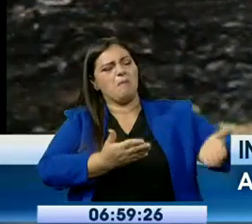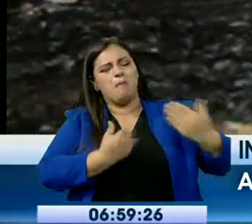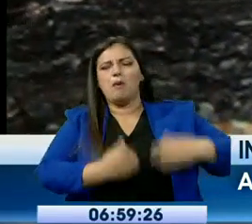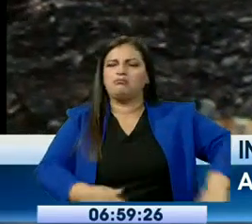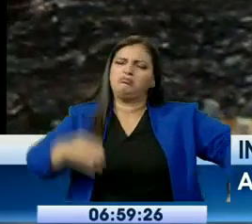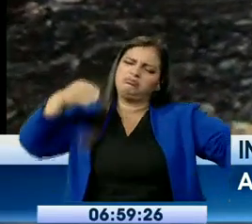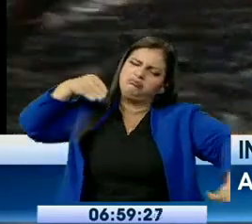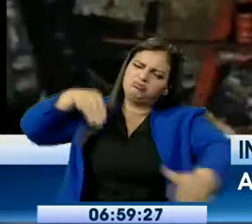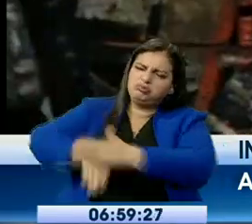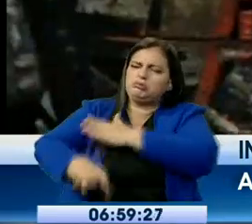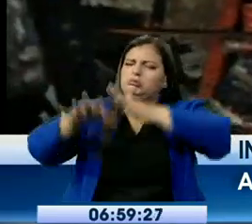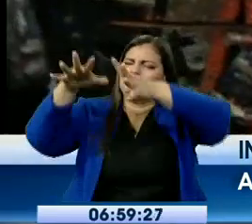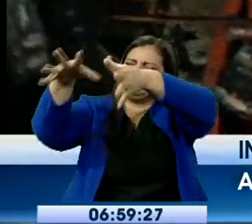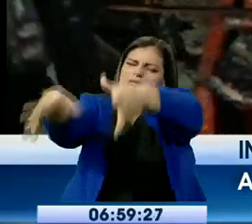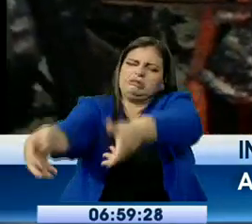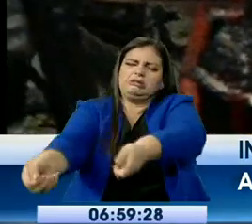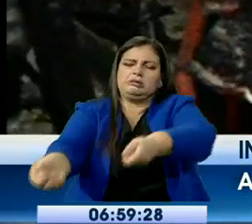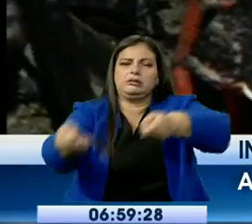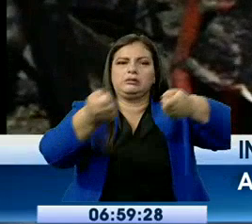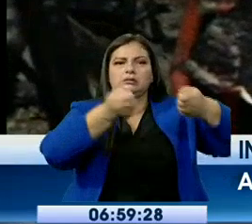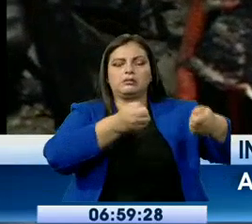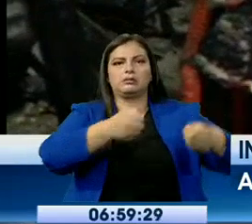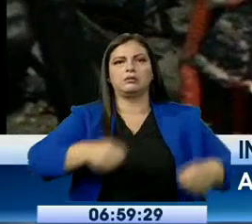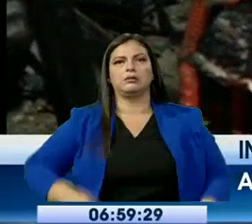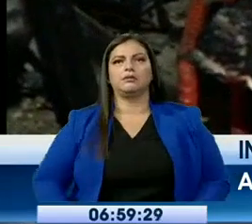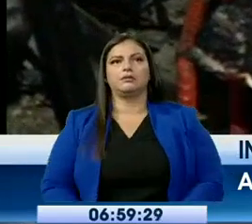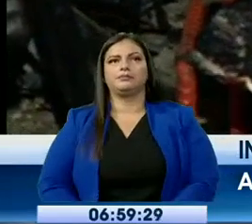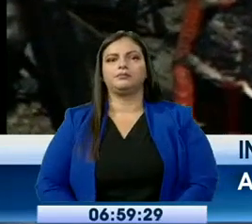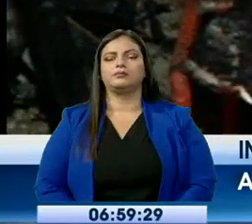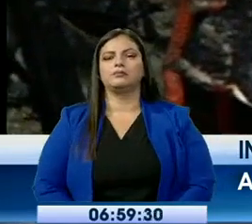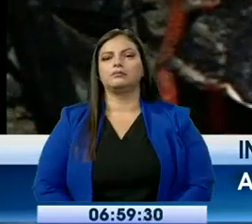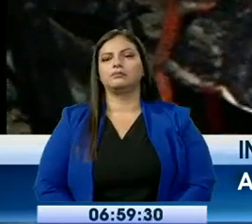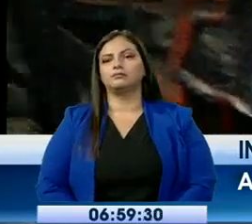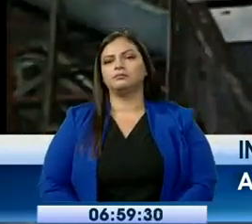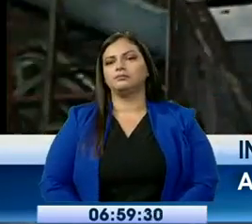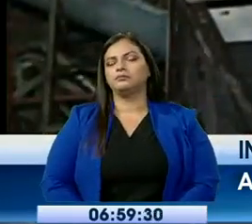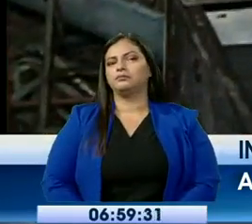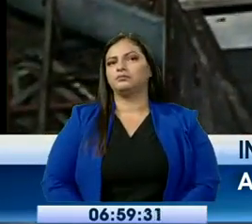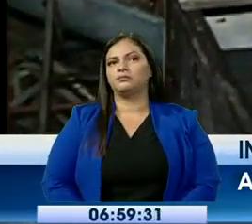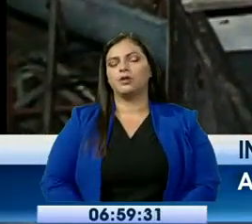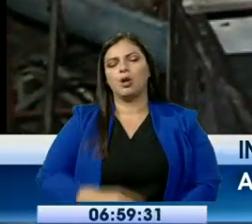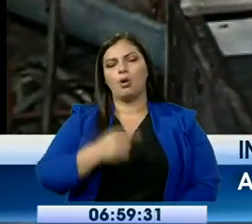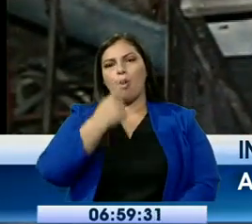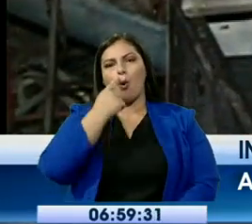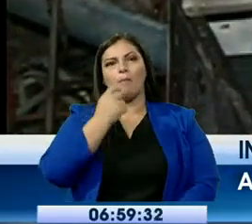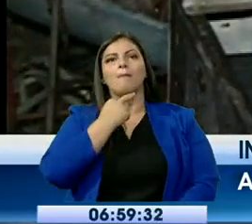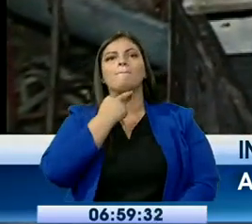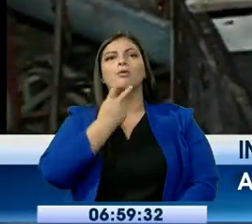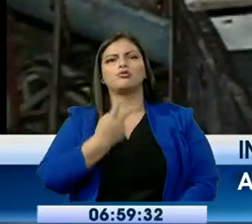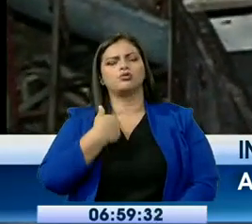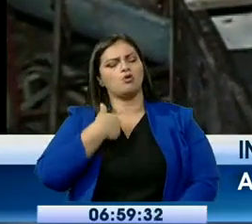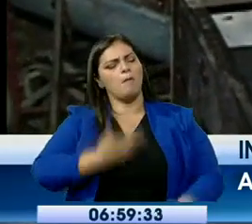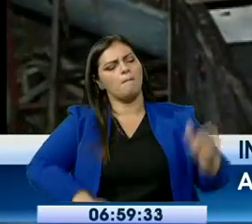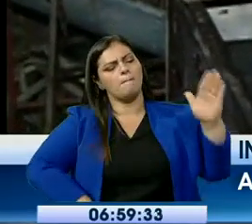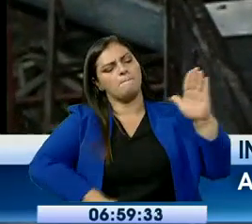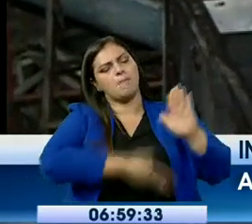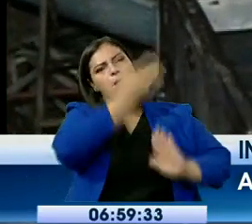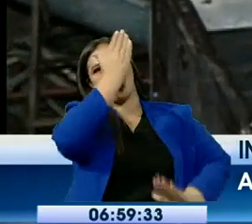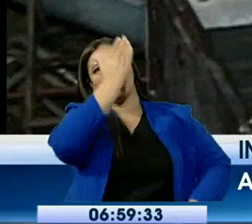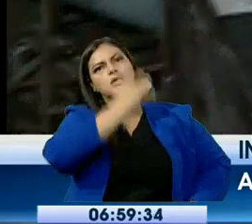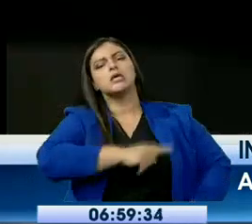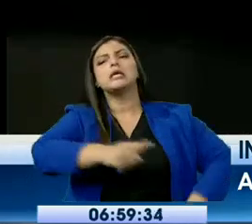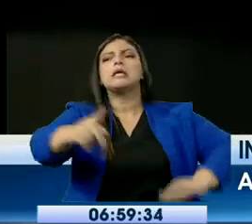estaba ahí, ya ha comenzado el incendio. Y se me ha quemado todo. No, mire, solo así nomás me quedé. Sin nada.